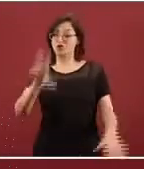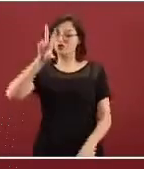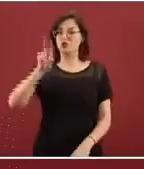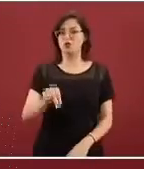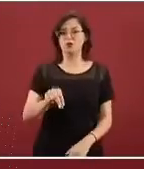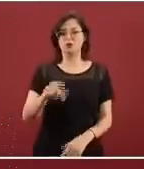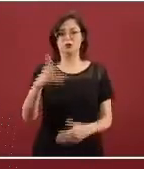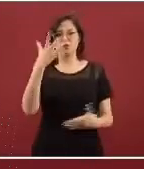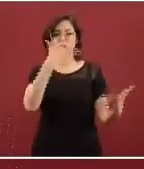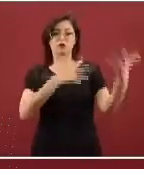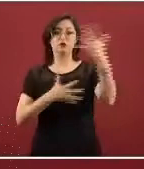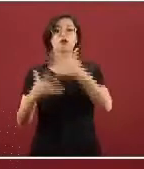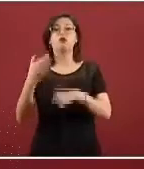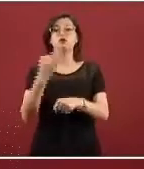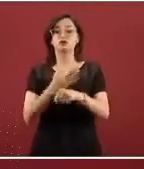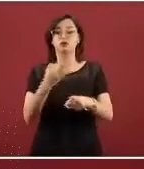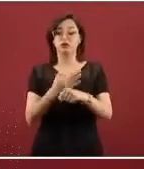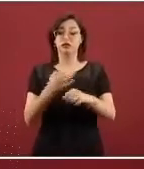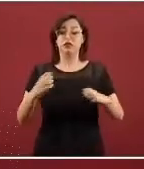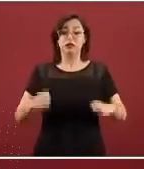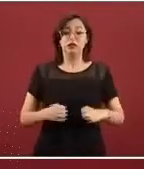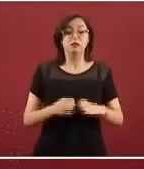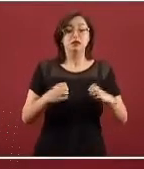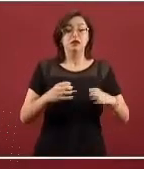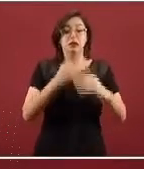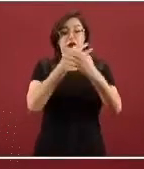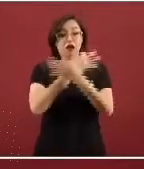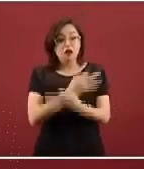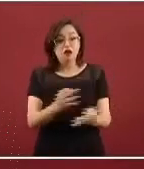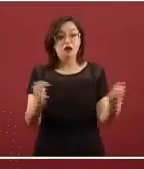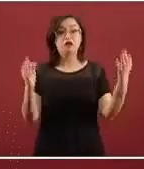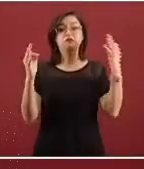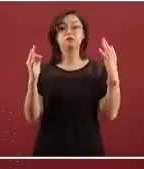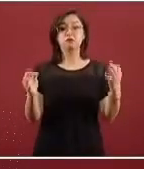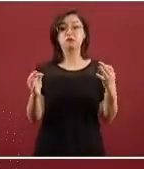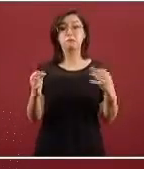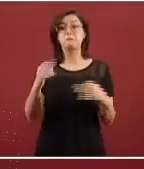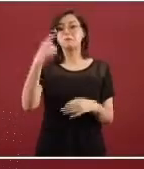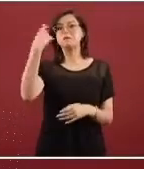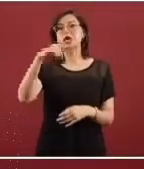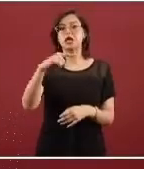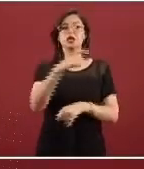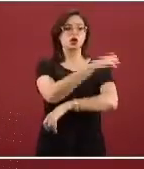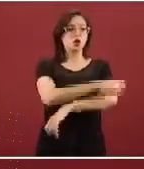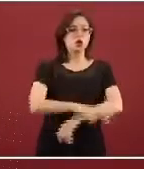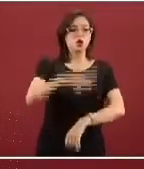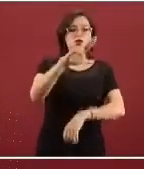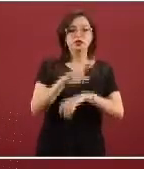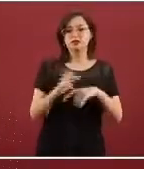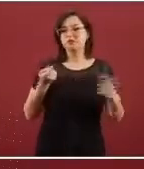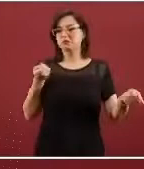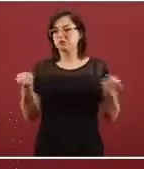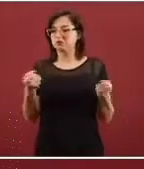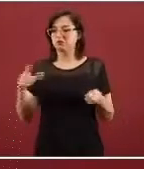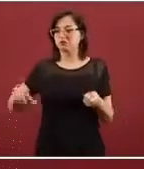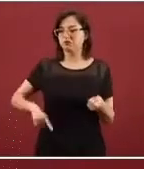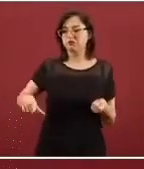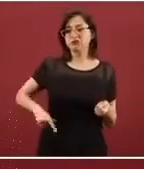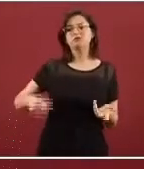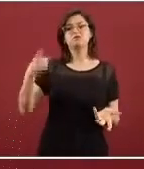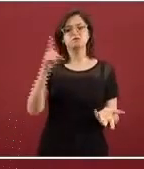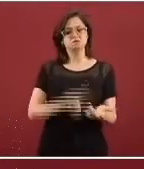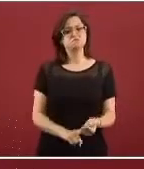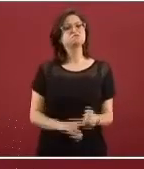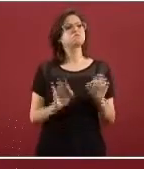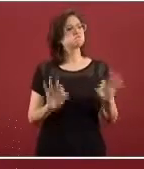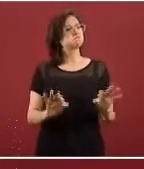Declarar la emergencia lo que nos permite es una mayor efectividad en la coordinación intragubernamental, que estamos muy satisfechos